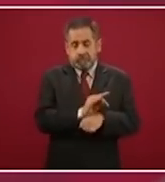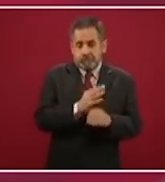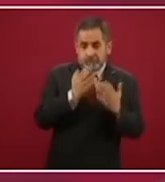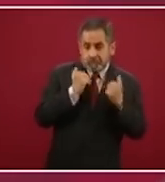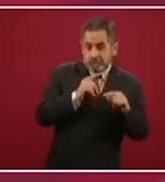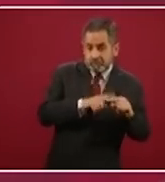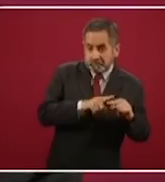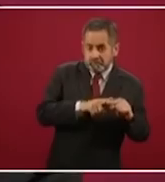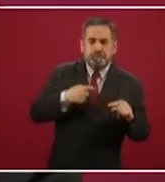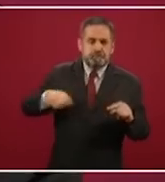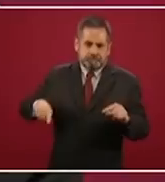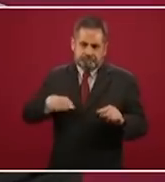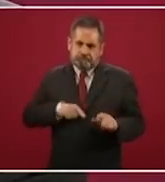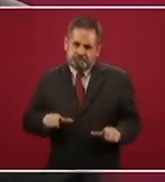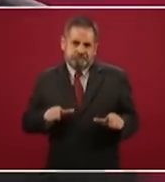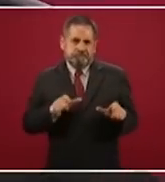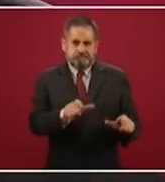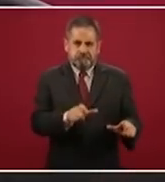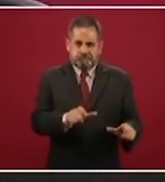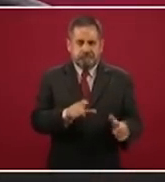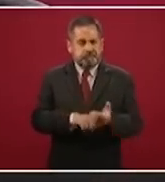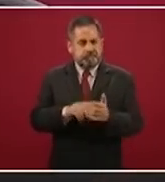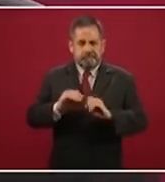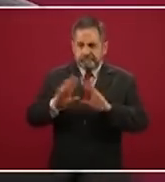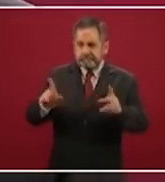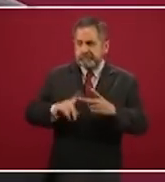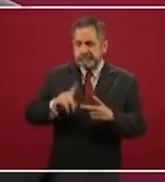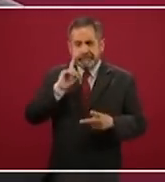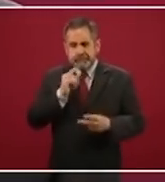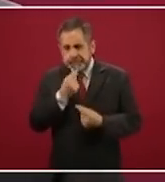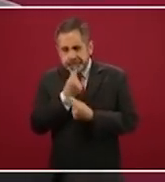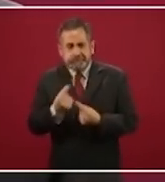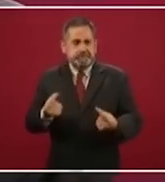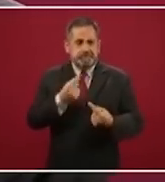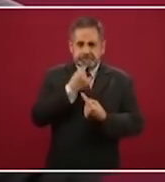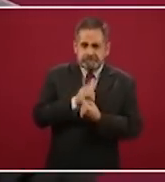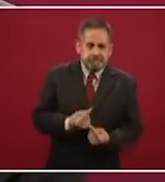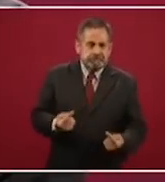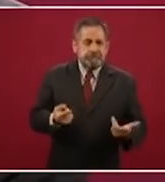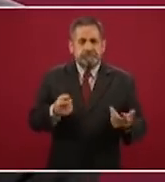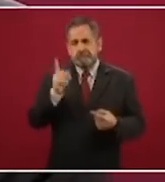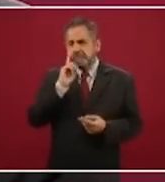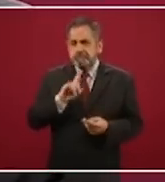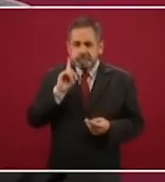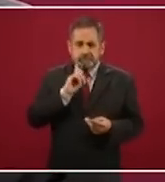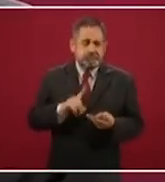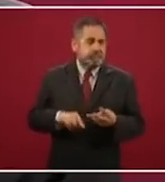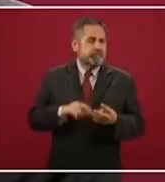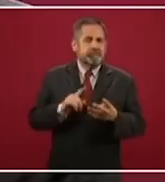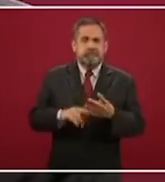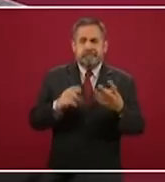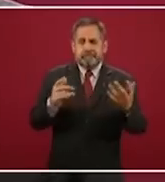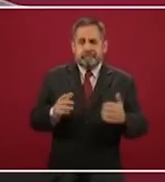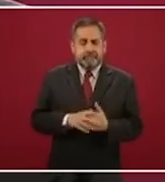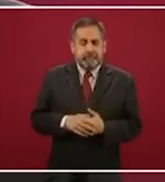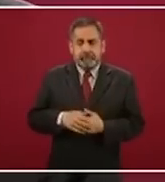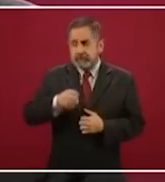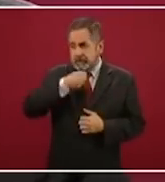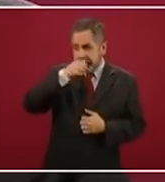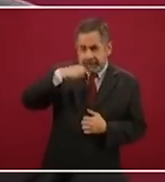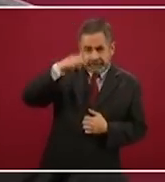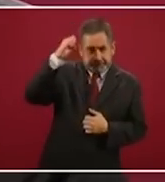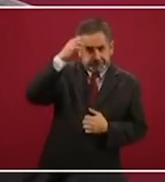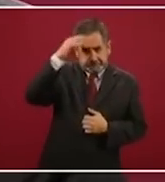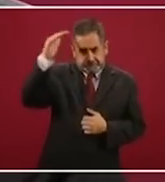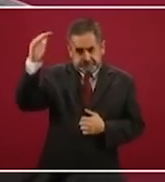comentaba, desde luego, niñas, niños, mujeres, adultos